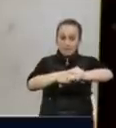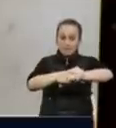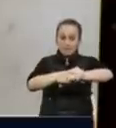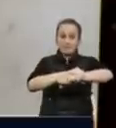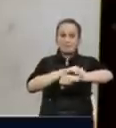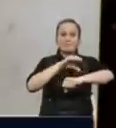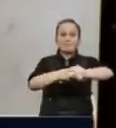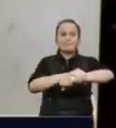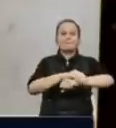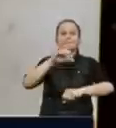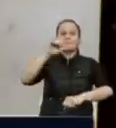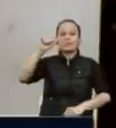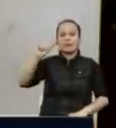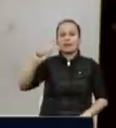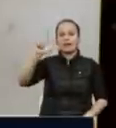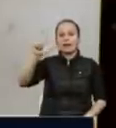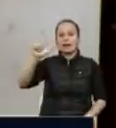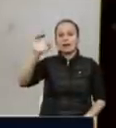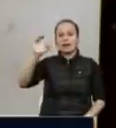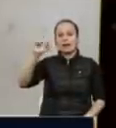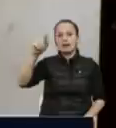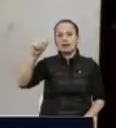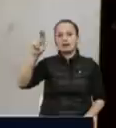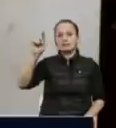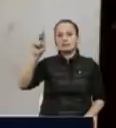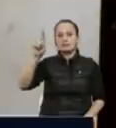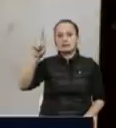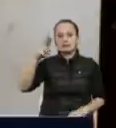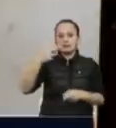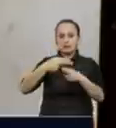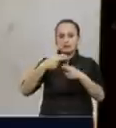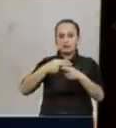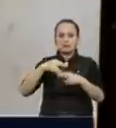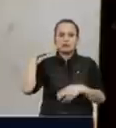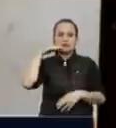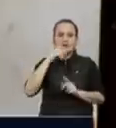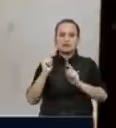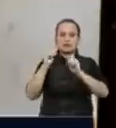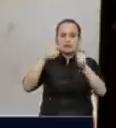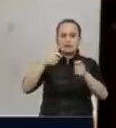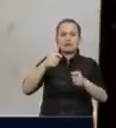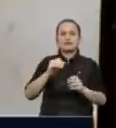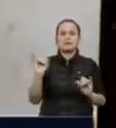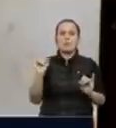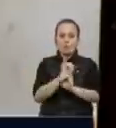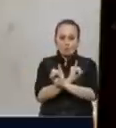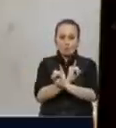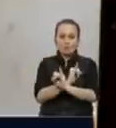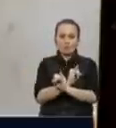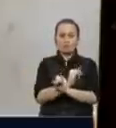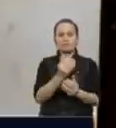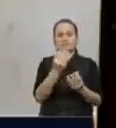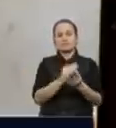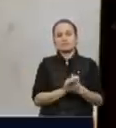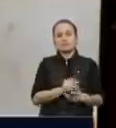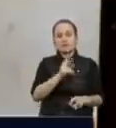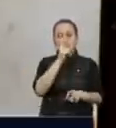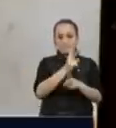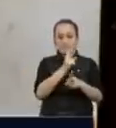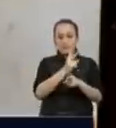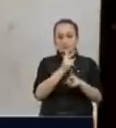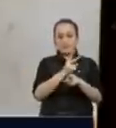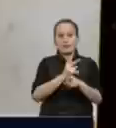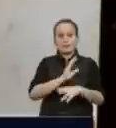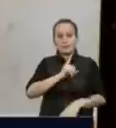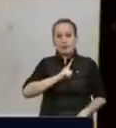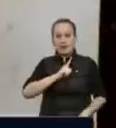de Alexander Vuelvas, el Flaco, o Cachetes, un cabecilla de la subestructura Manuel José Gaitán, de